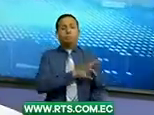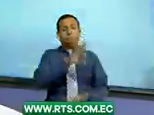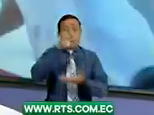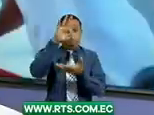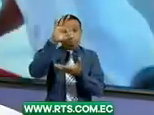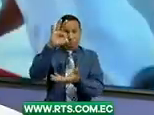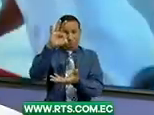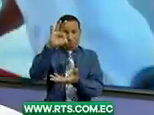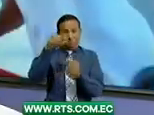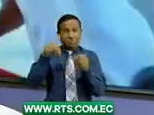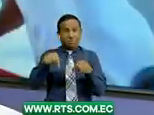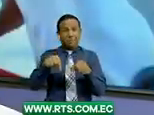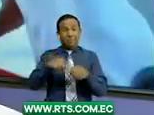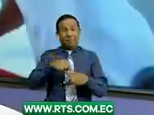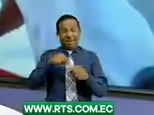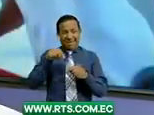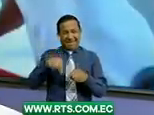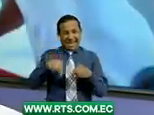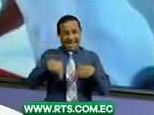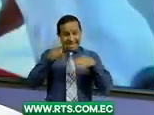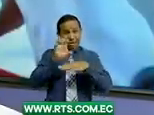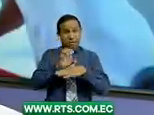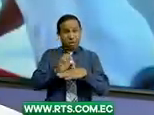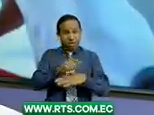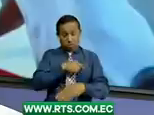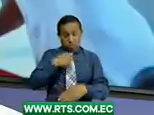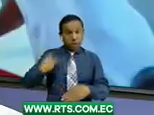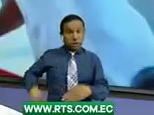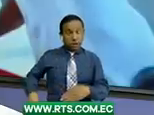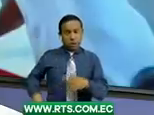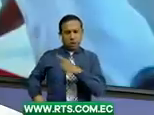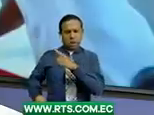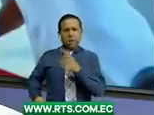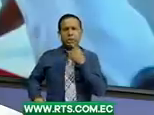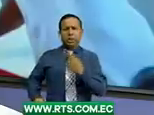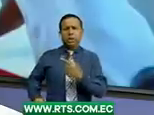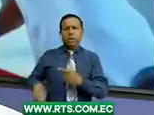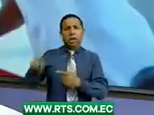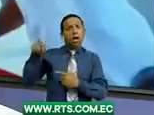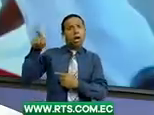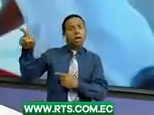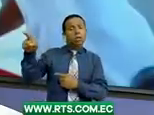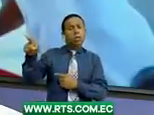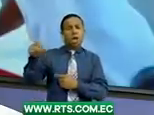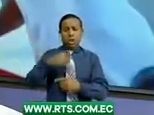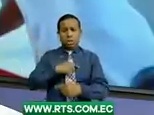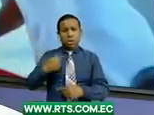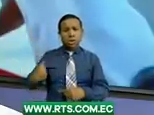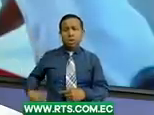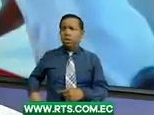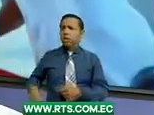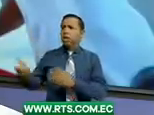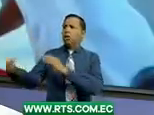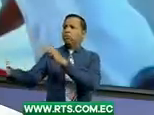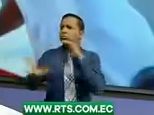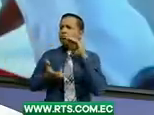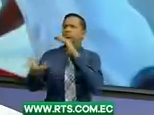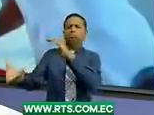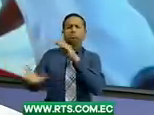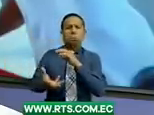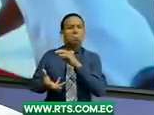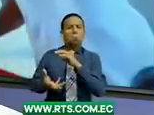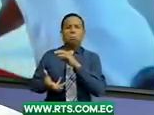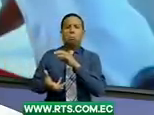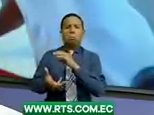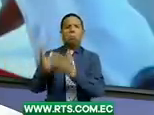Comercio Ecuatoriano-China señaló que las misiones comerciales en el país asiático se han postergado por la cuarentena que